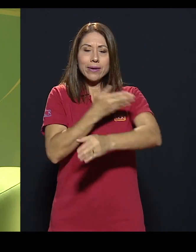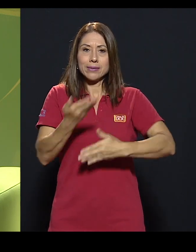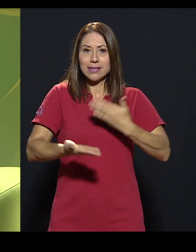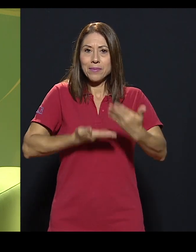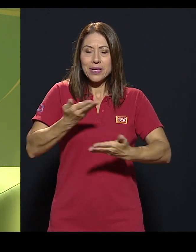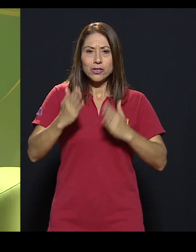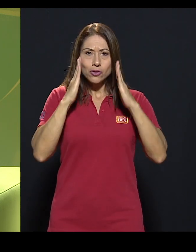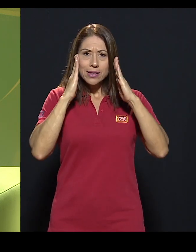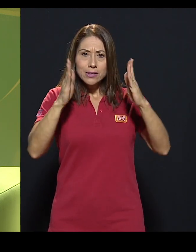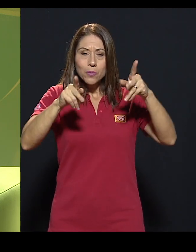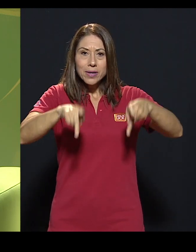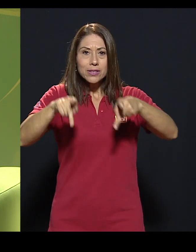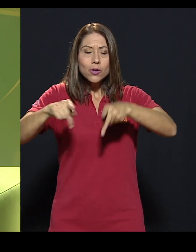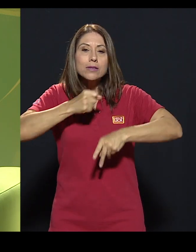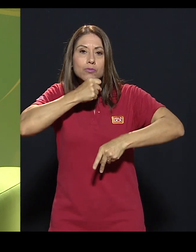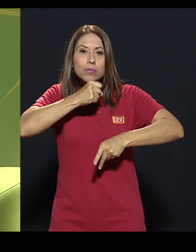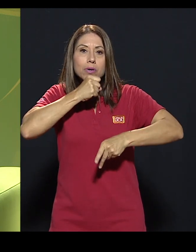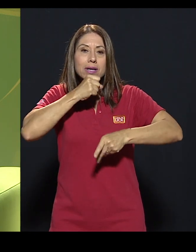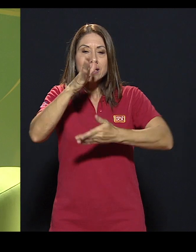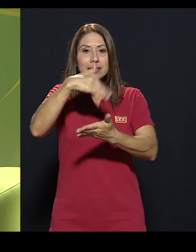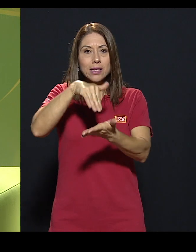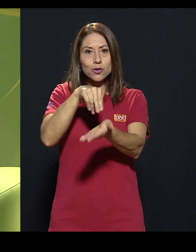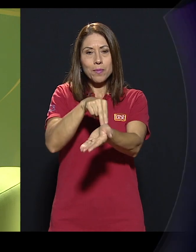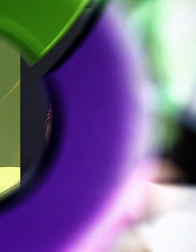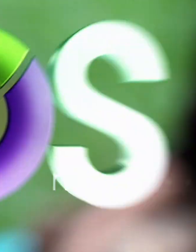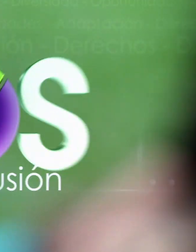mejorar los servicios a las personas adultas